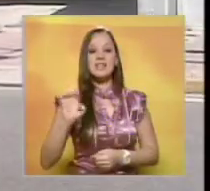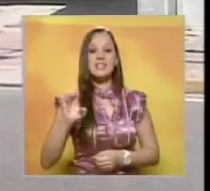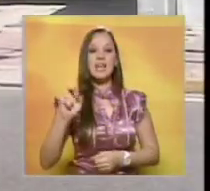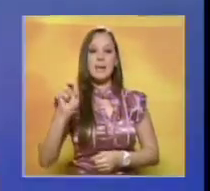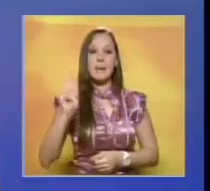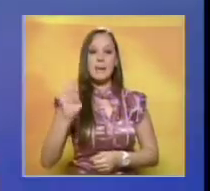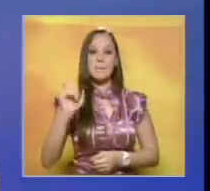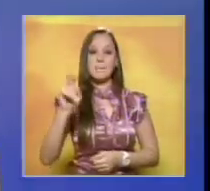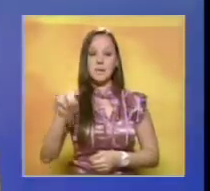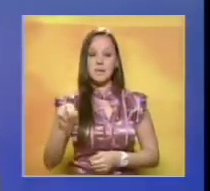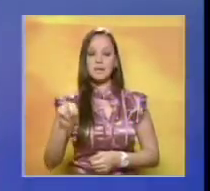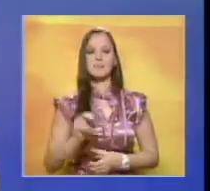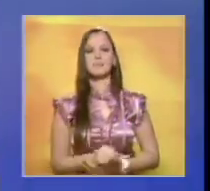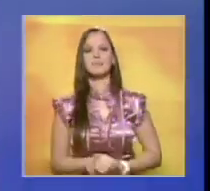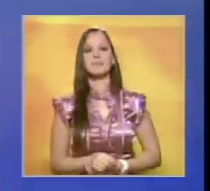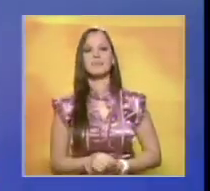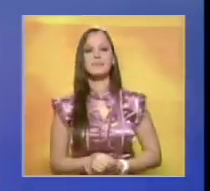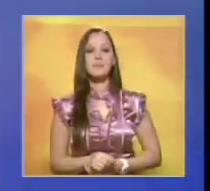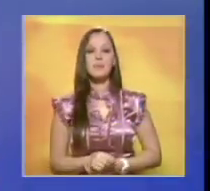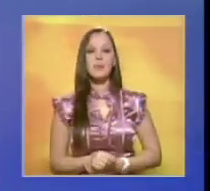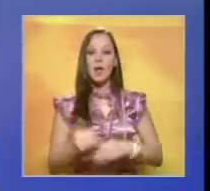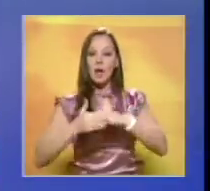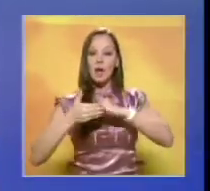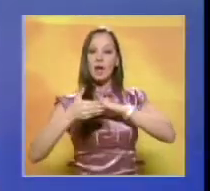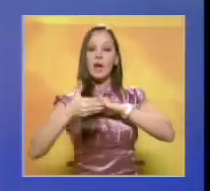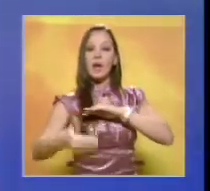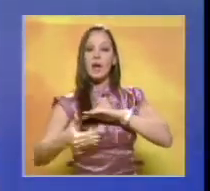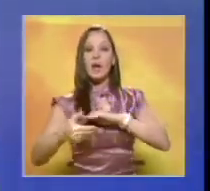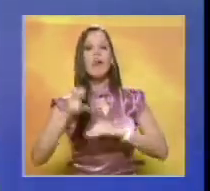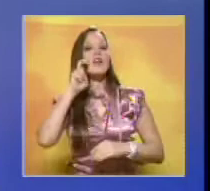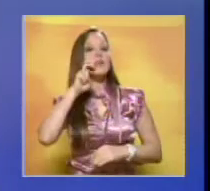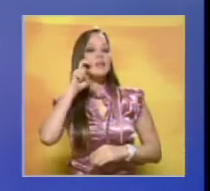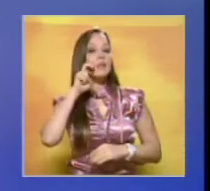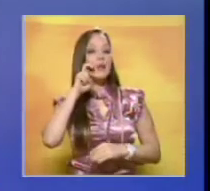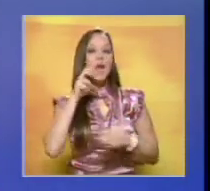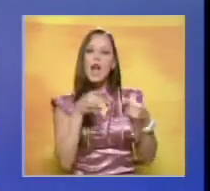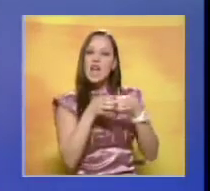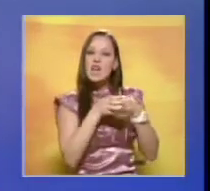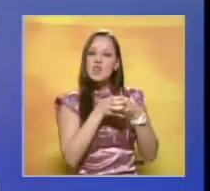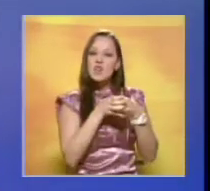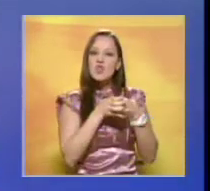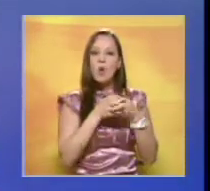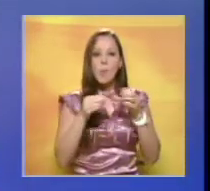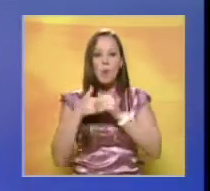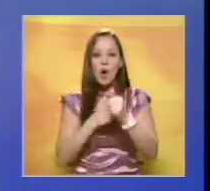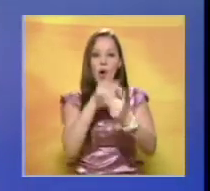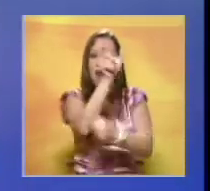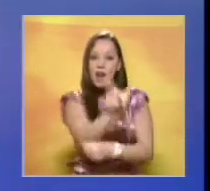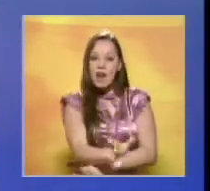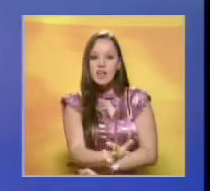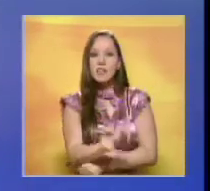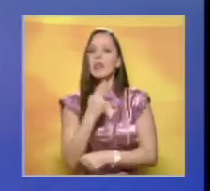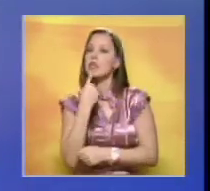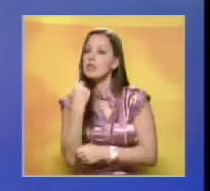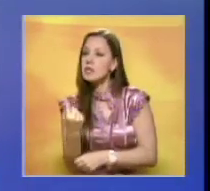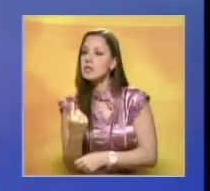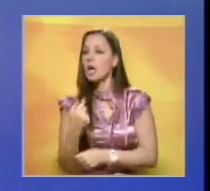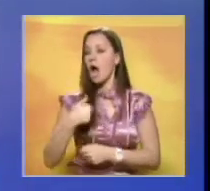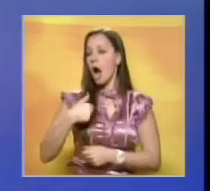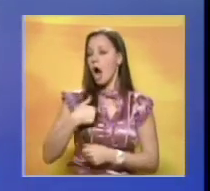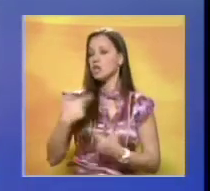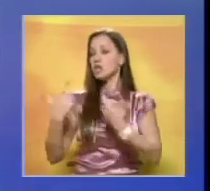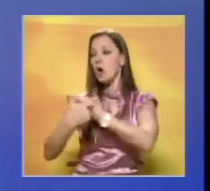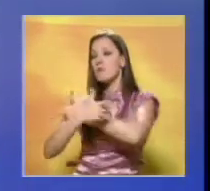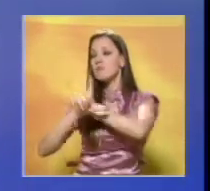Helicoide. Más allá de nuestras fronteras, en Nigeria, el líder del grupo radical islámico Boko Haram ofreció liberar a las